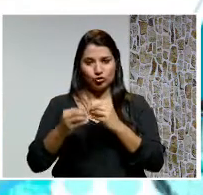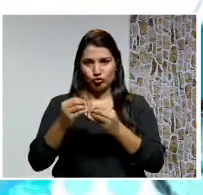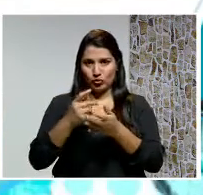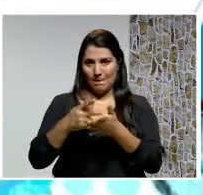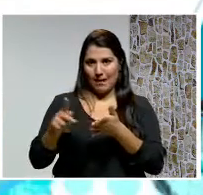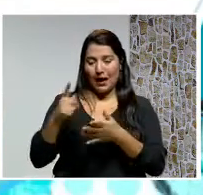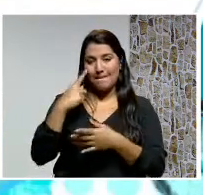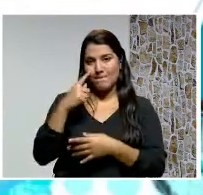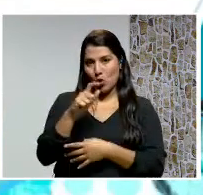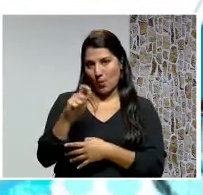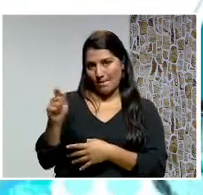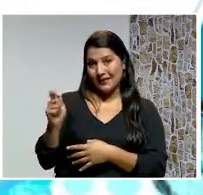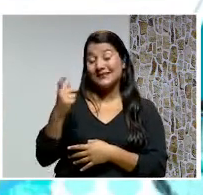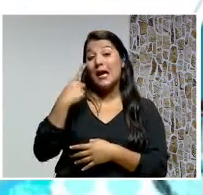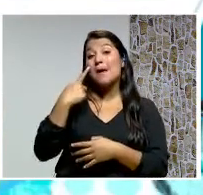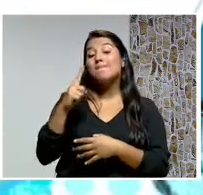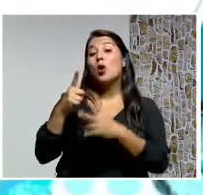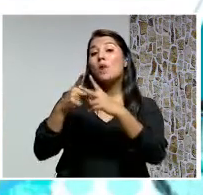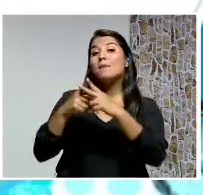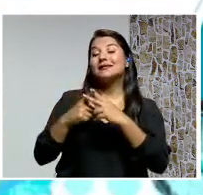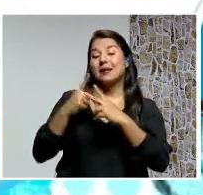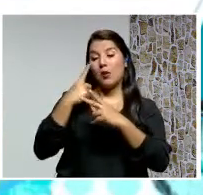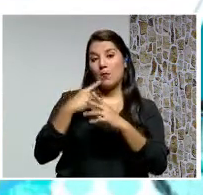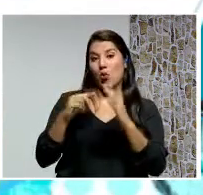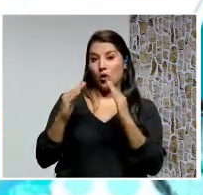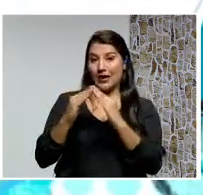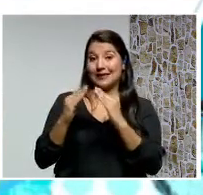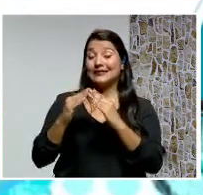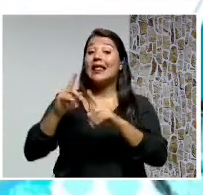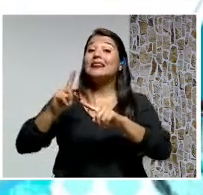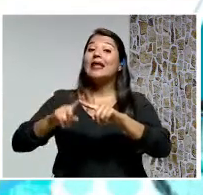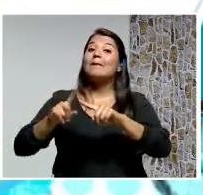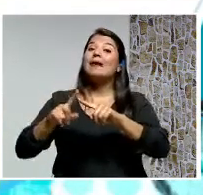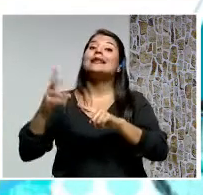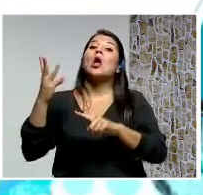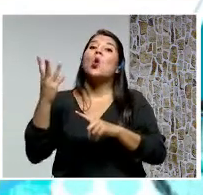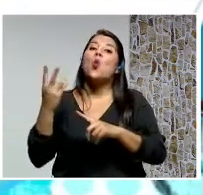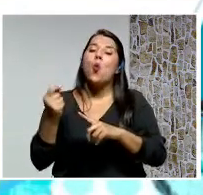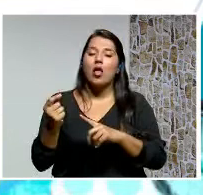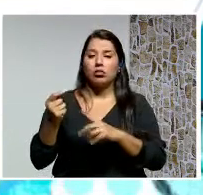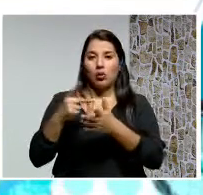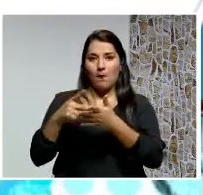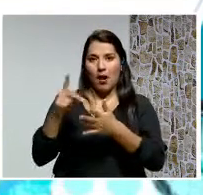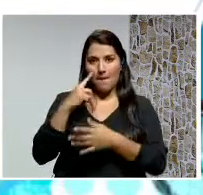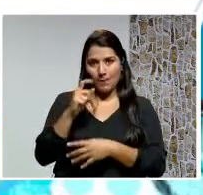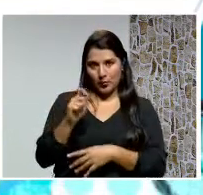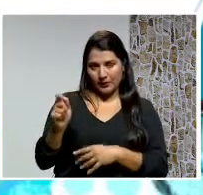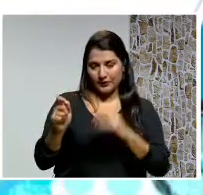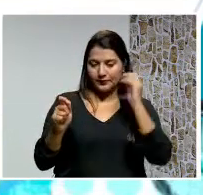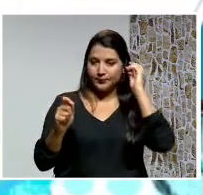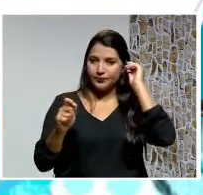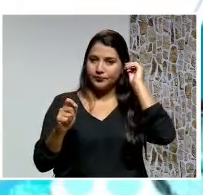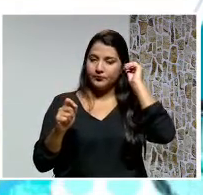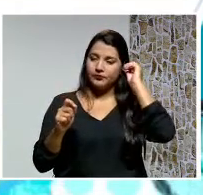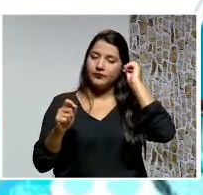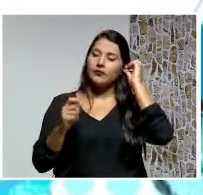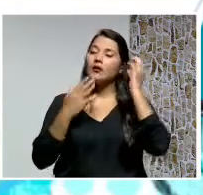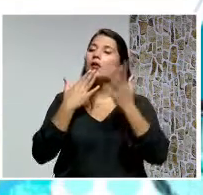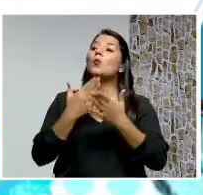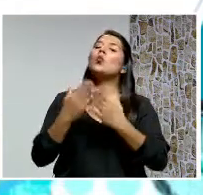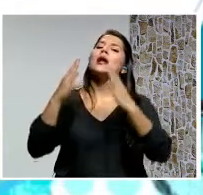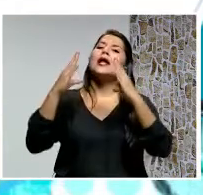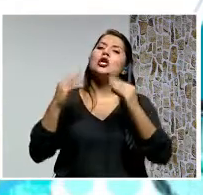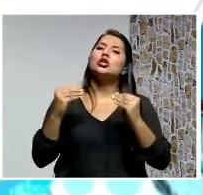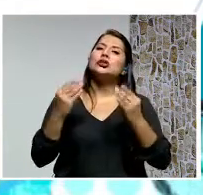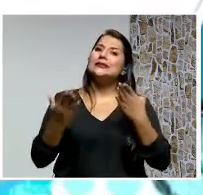del nivel de endeudamiento o el tamaño del crédito, así van a ver sus beneficios. Buenas noches, Roxana.